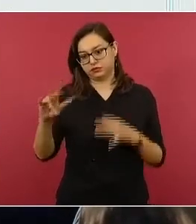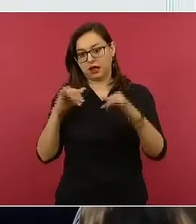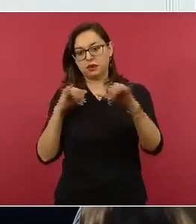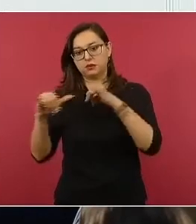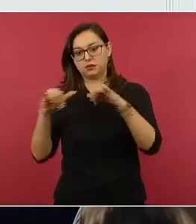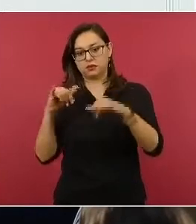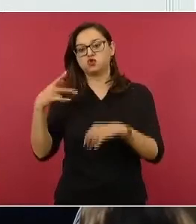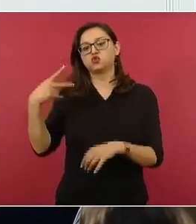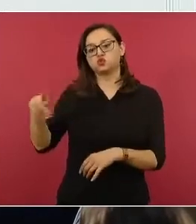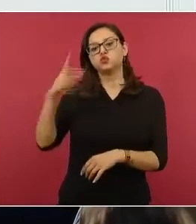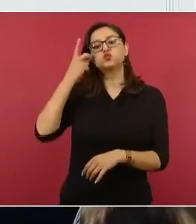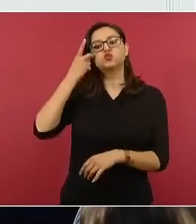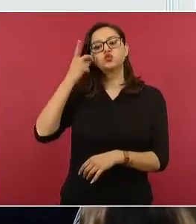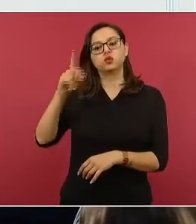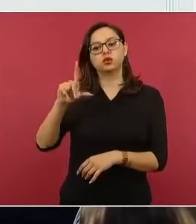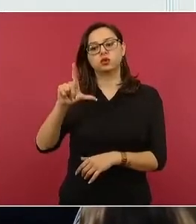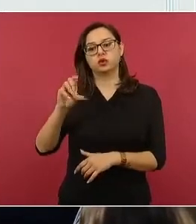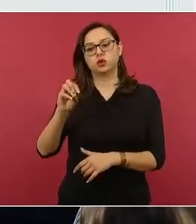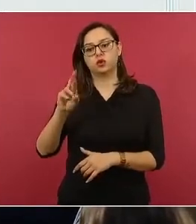porque